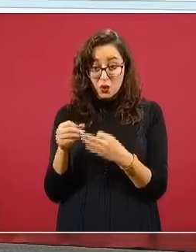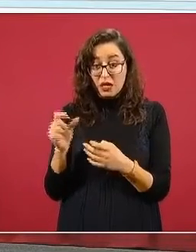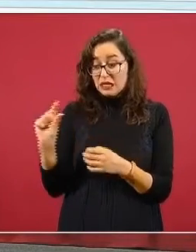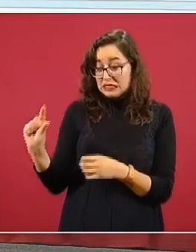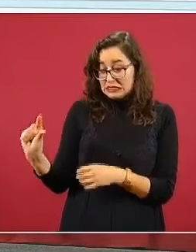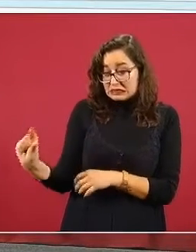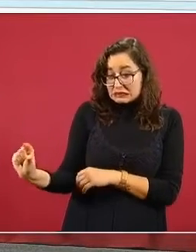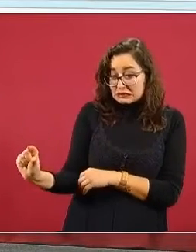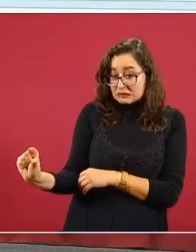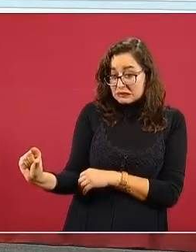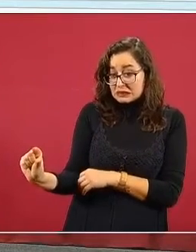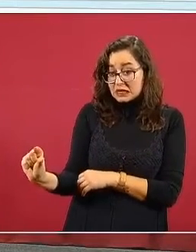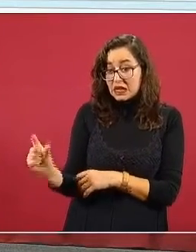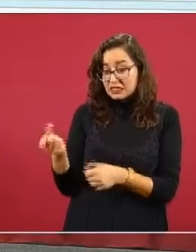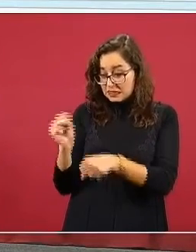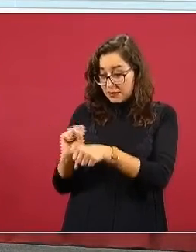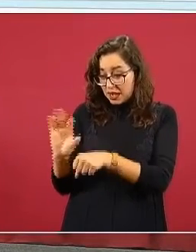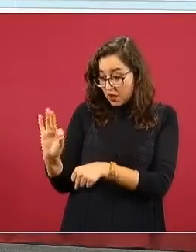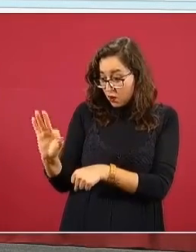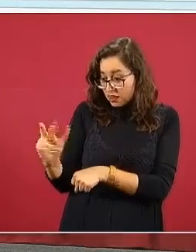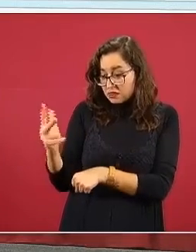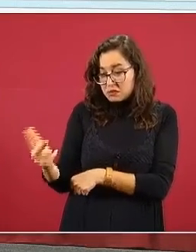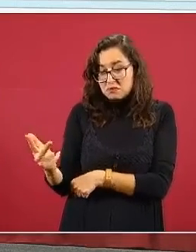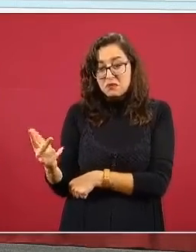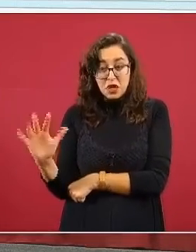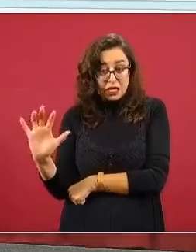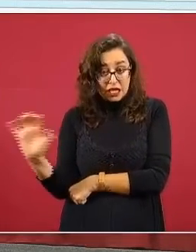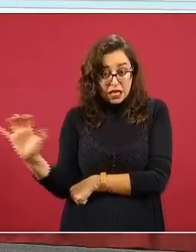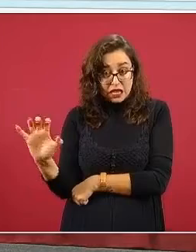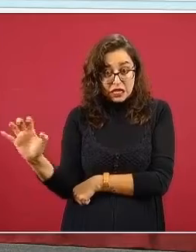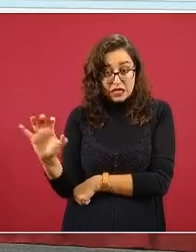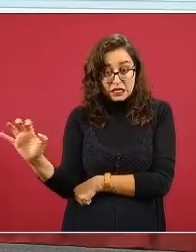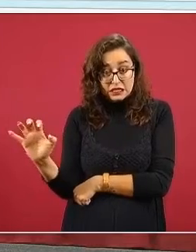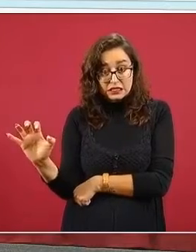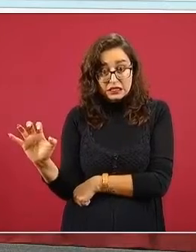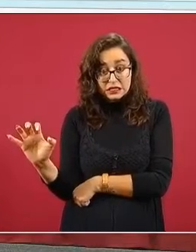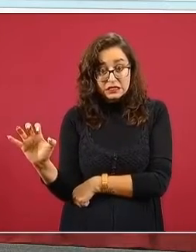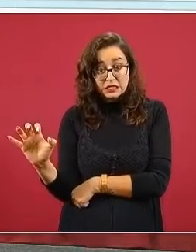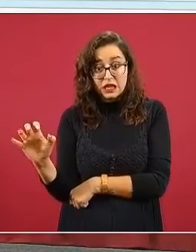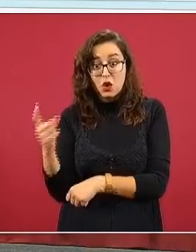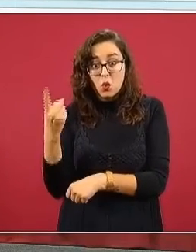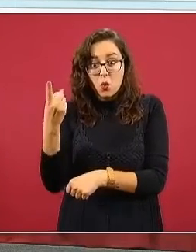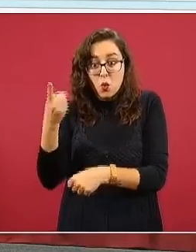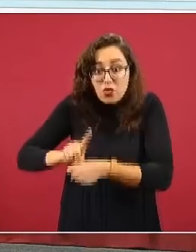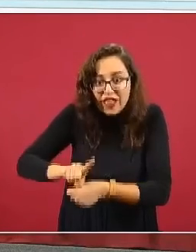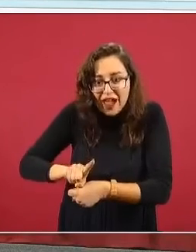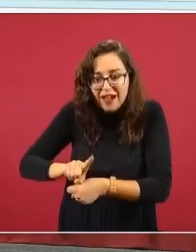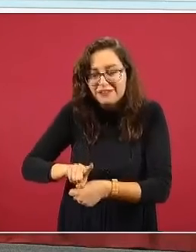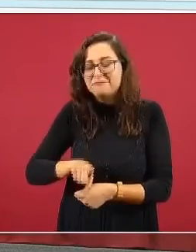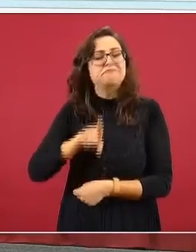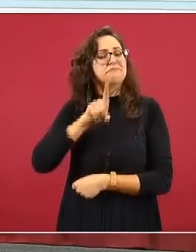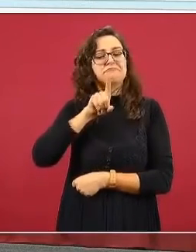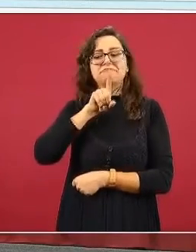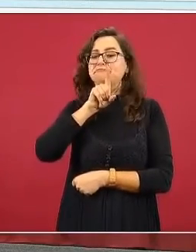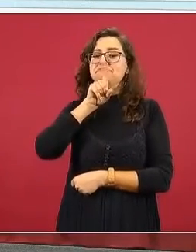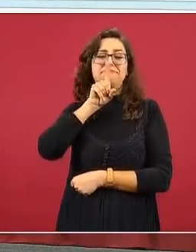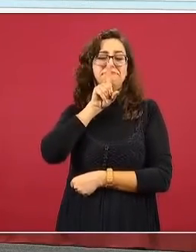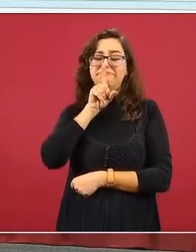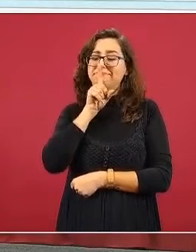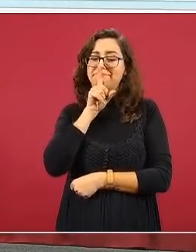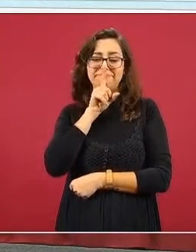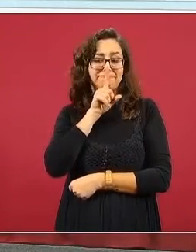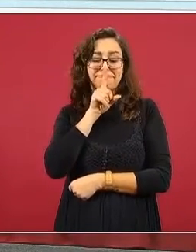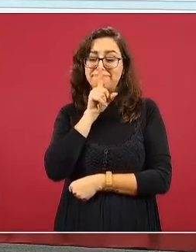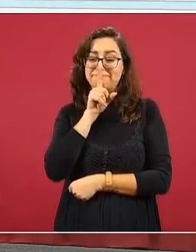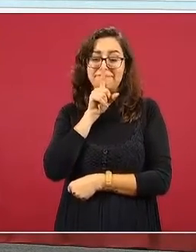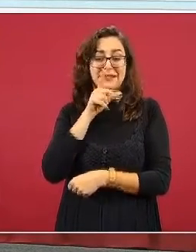personas, que son aproximadamente unas 500, representan el incremento entre el 24 y el